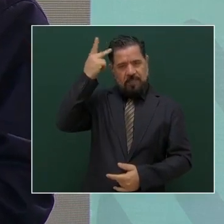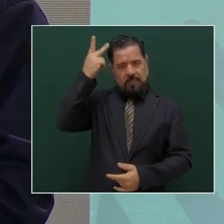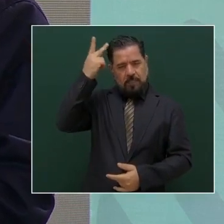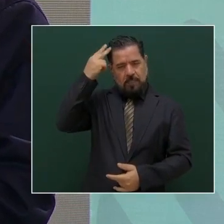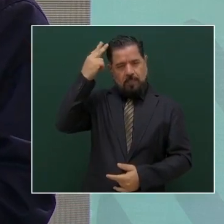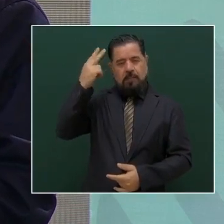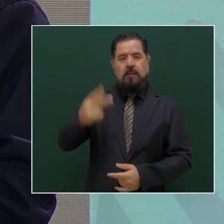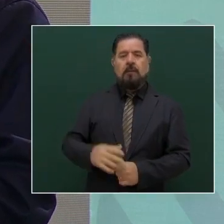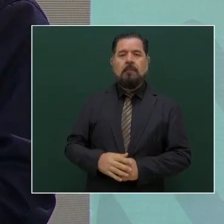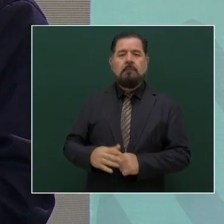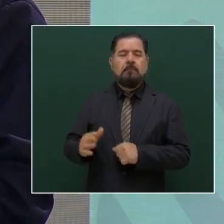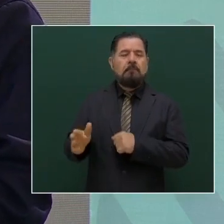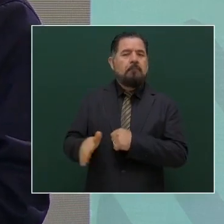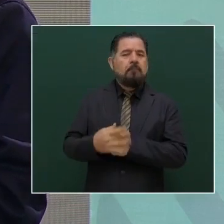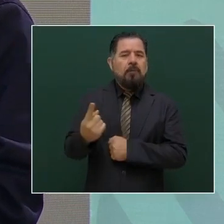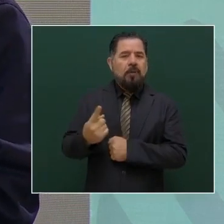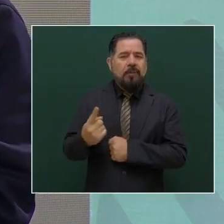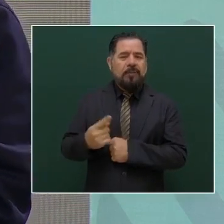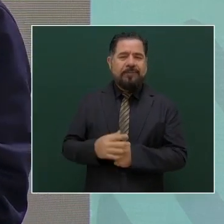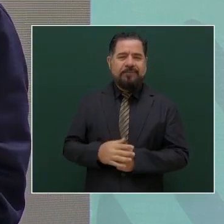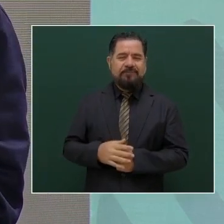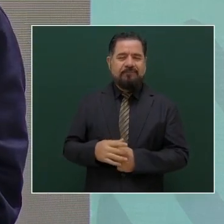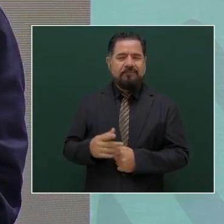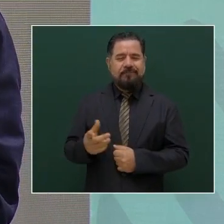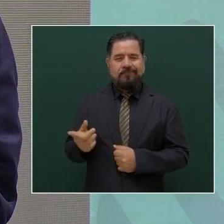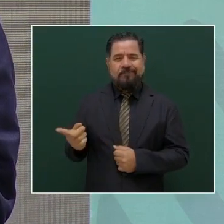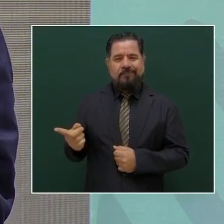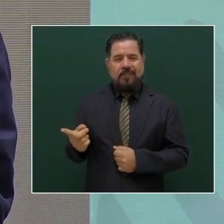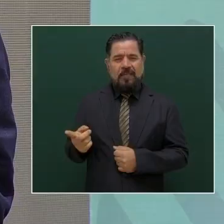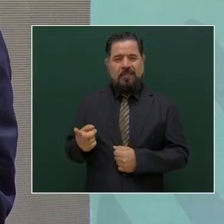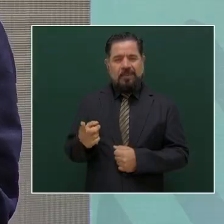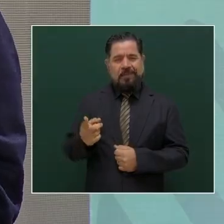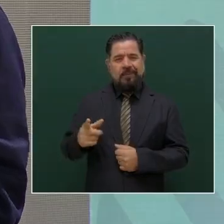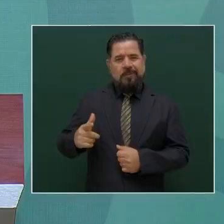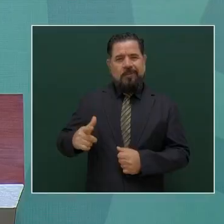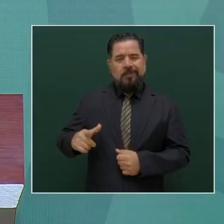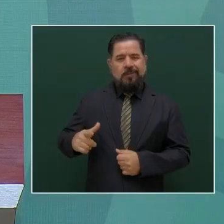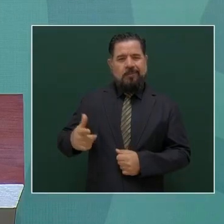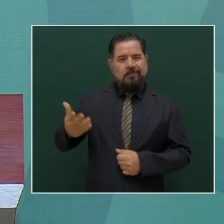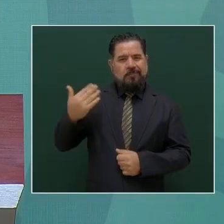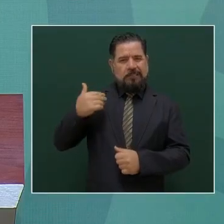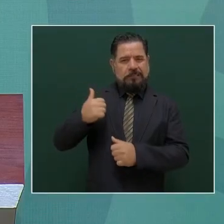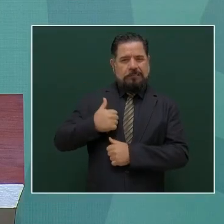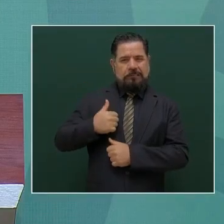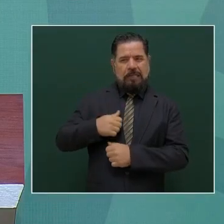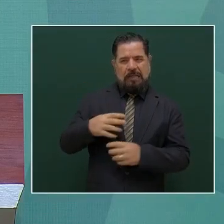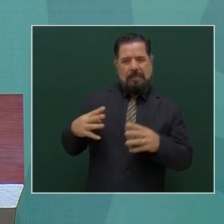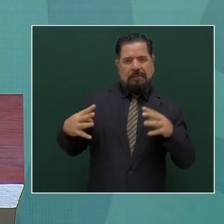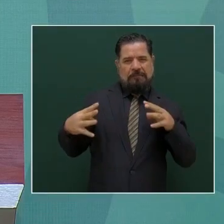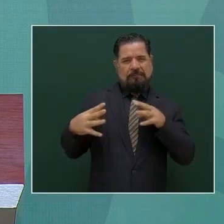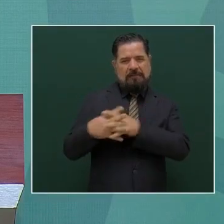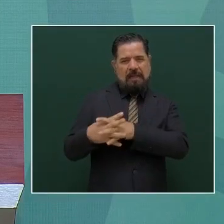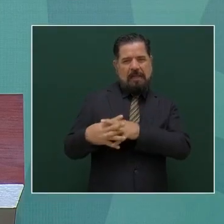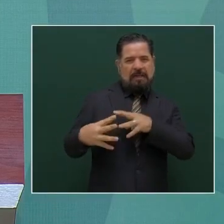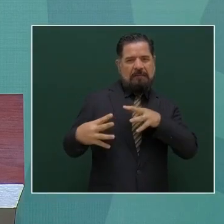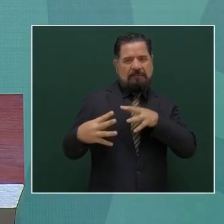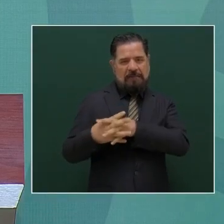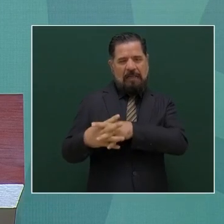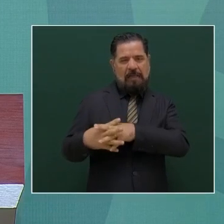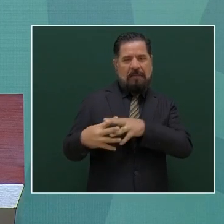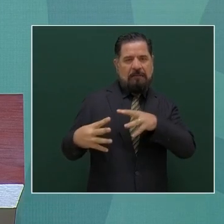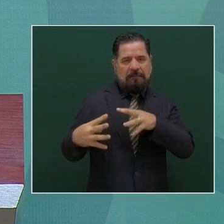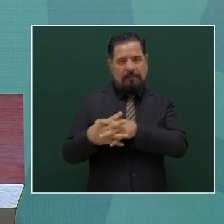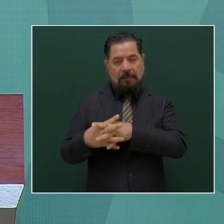manera descarada les declararon la guerra y fue una guerra de